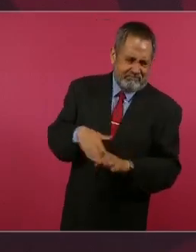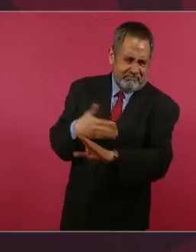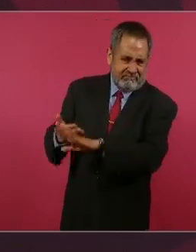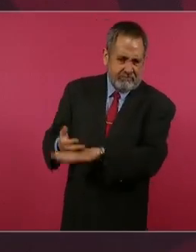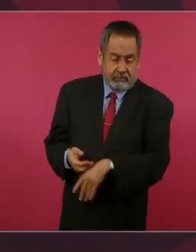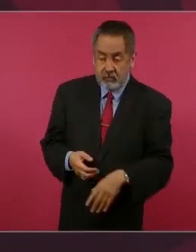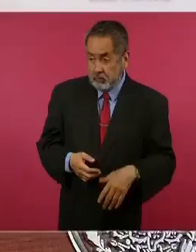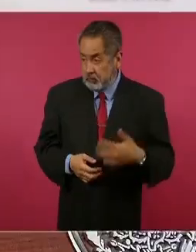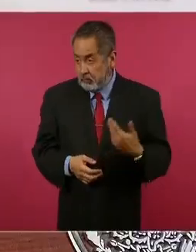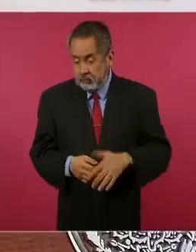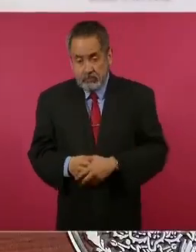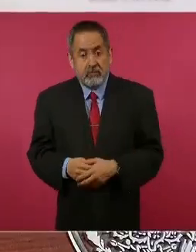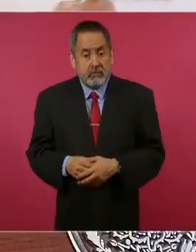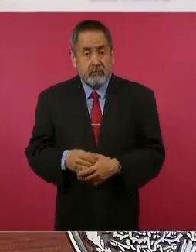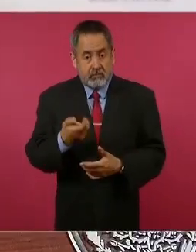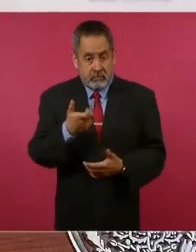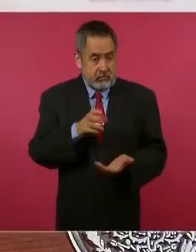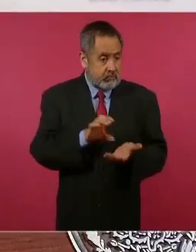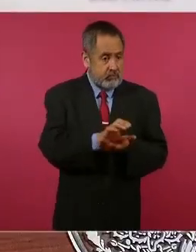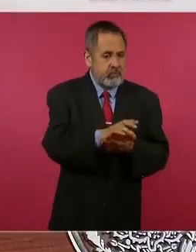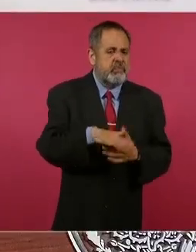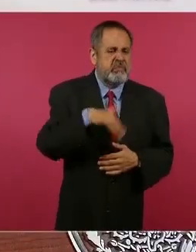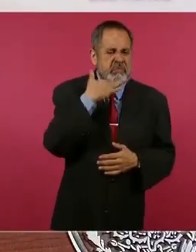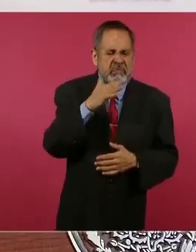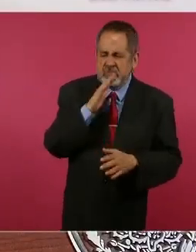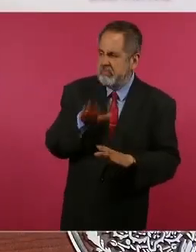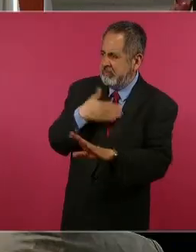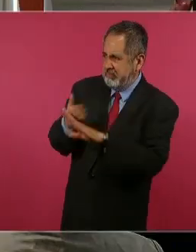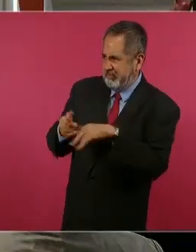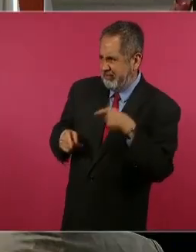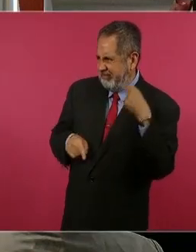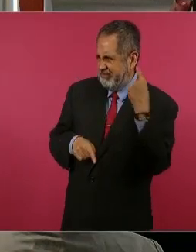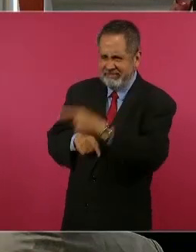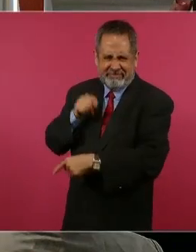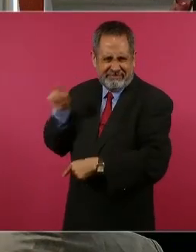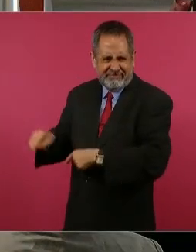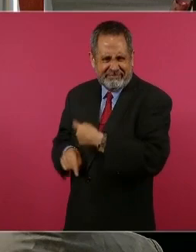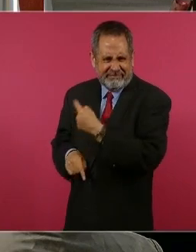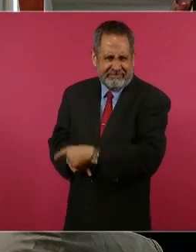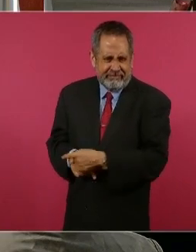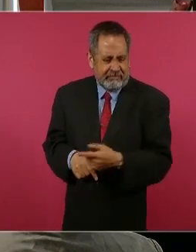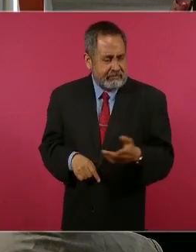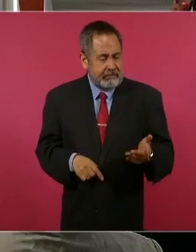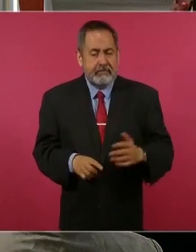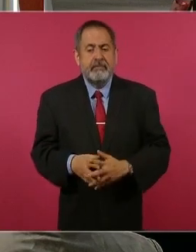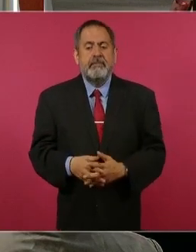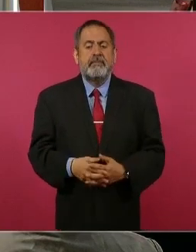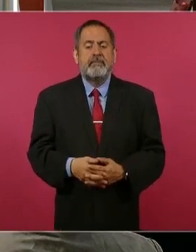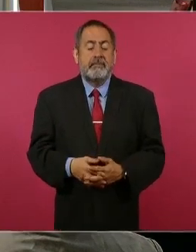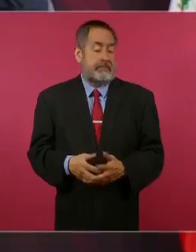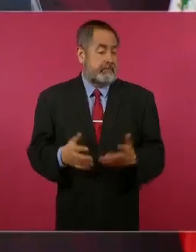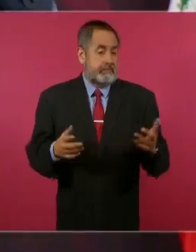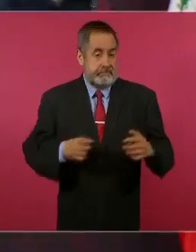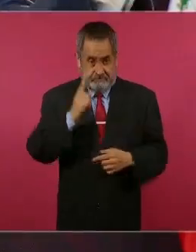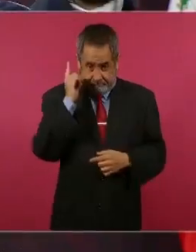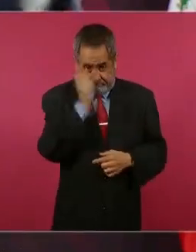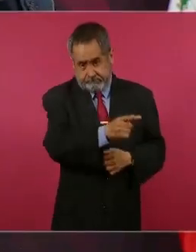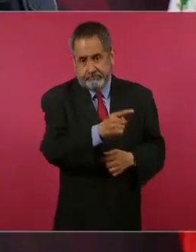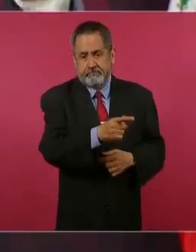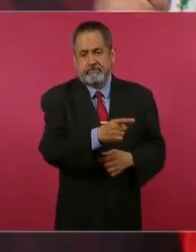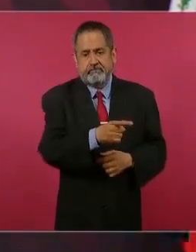lo usaron para guerra sucia y él tiene que